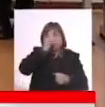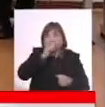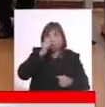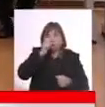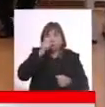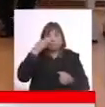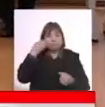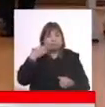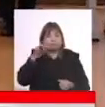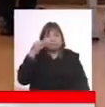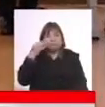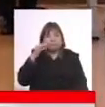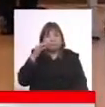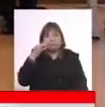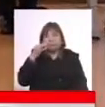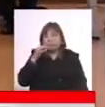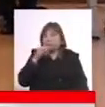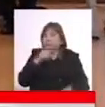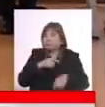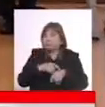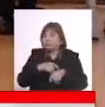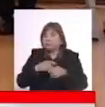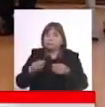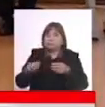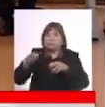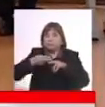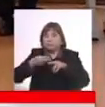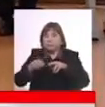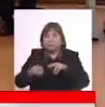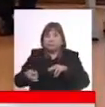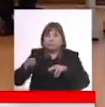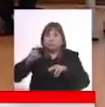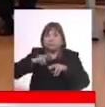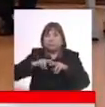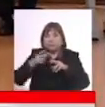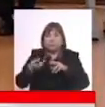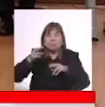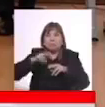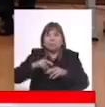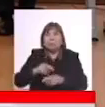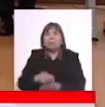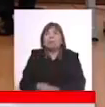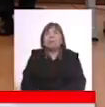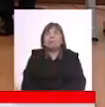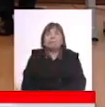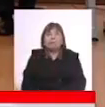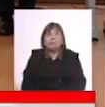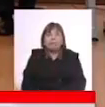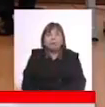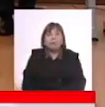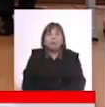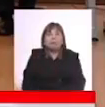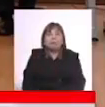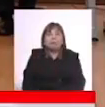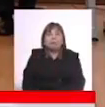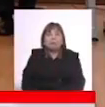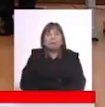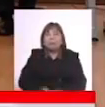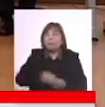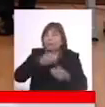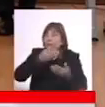asiáticos son los que todo el tiempo van incrementando sus niveles de